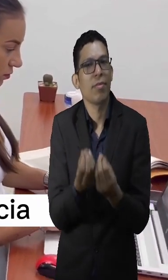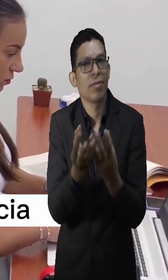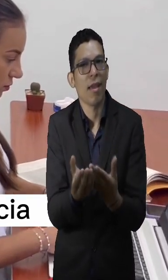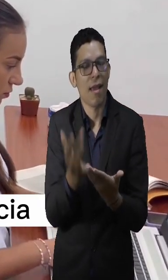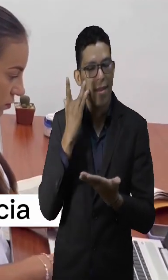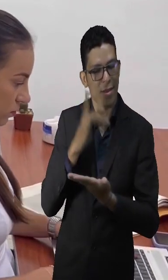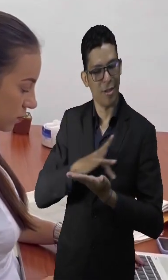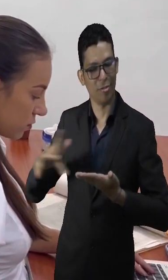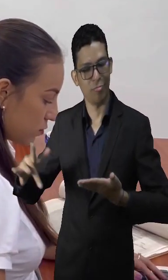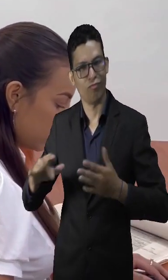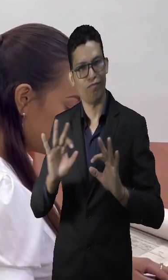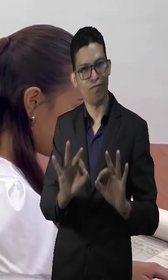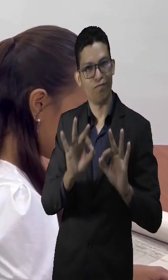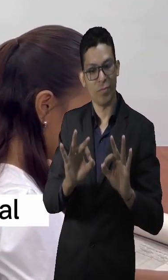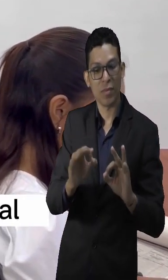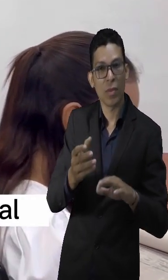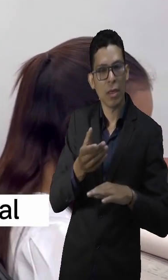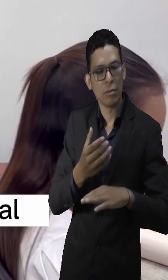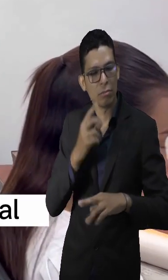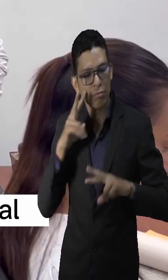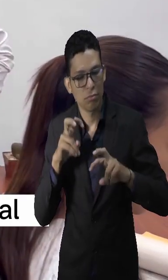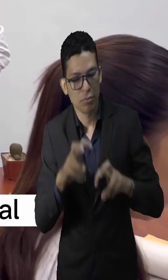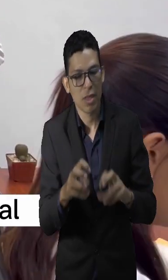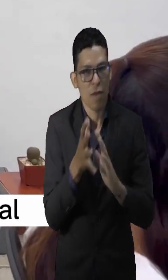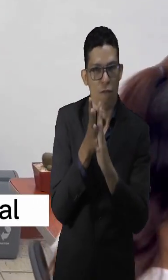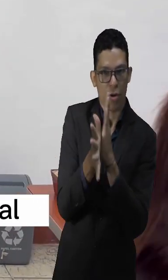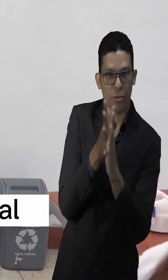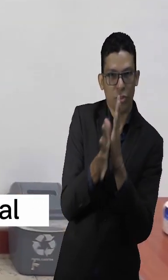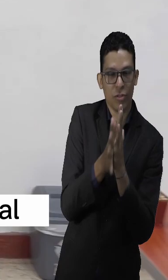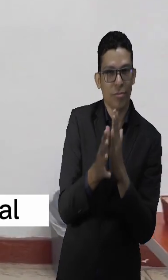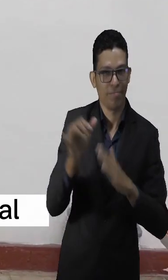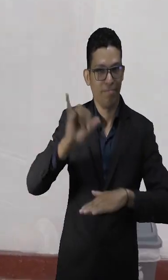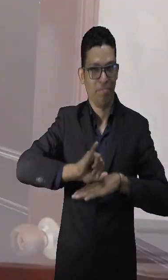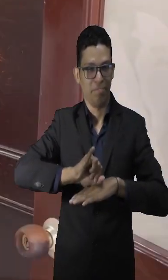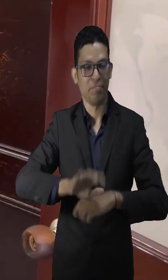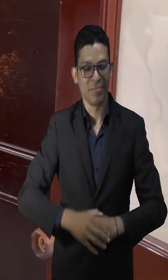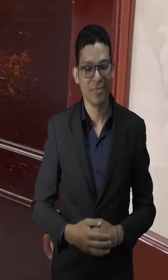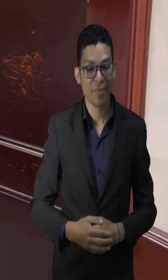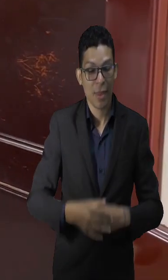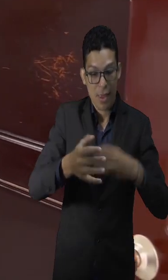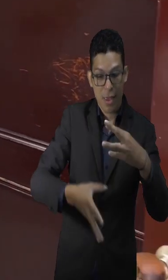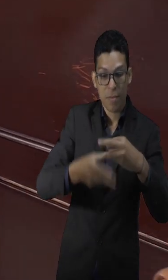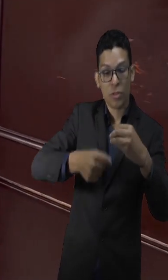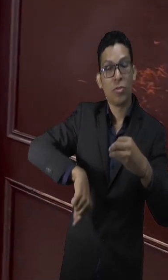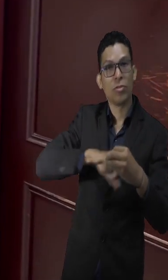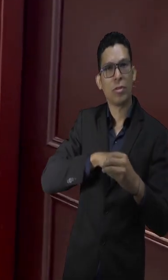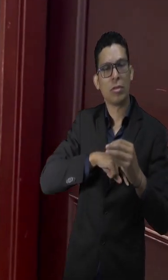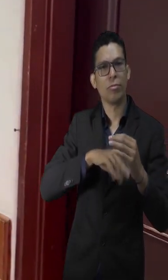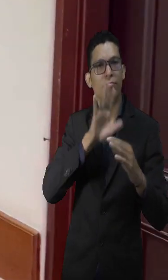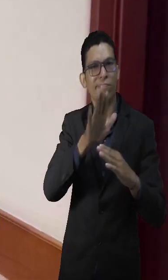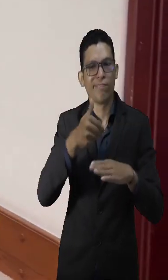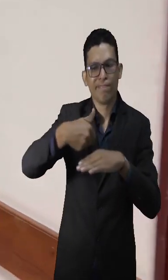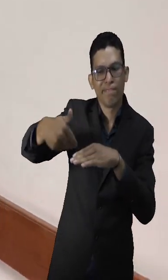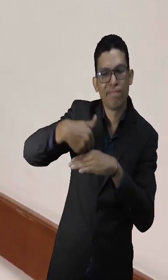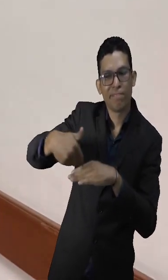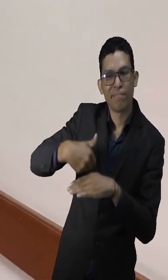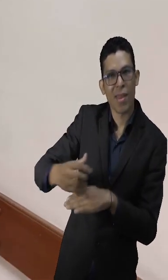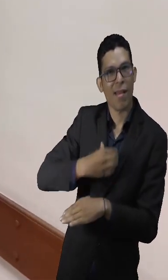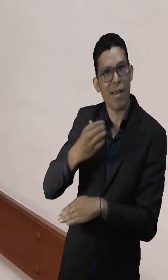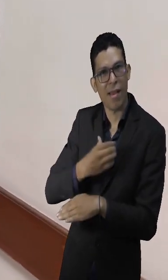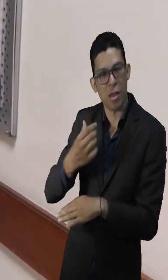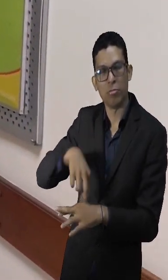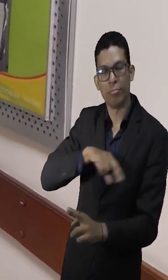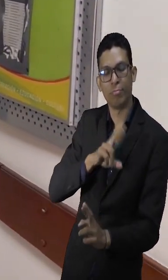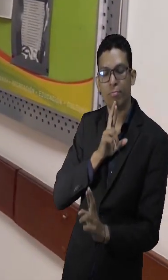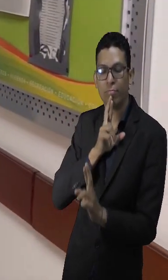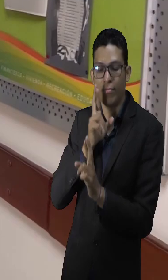eficacia y transparencia en la consulta y conservación de la información institucional. Adicionalmente, damos respuesta a los requerimientos a